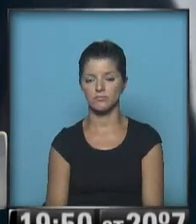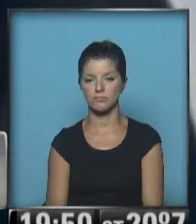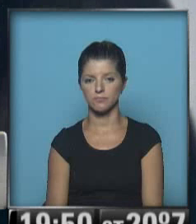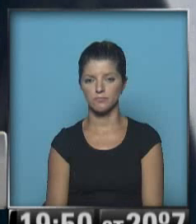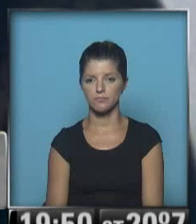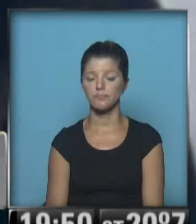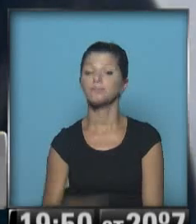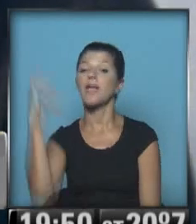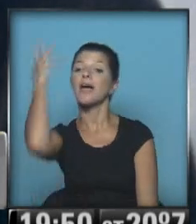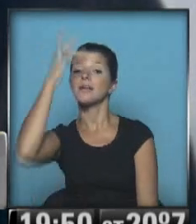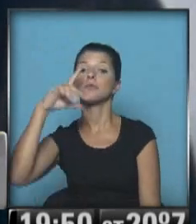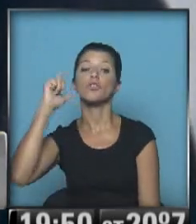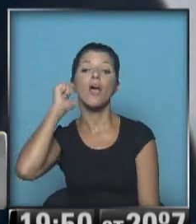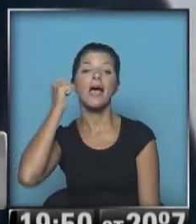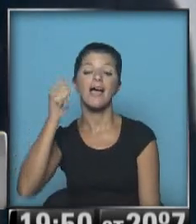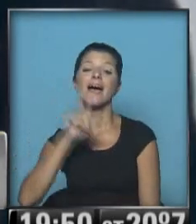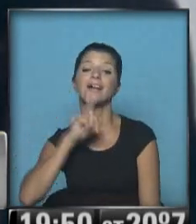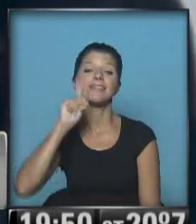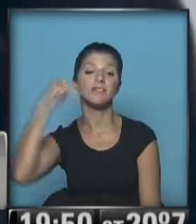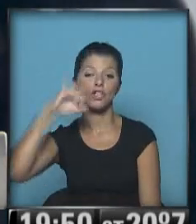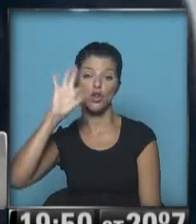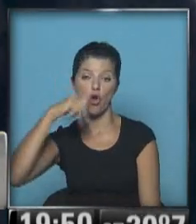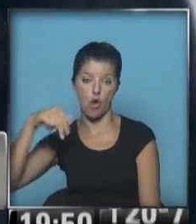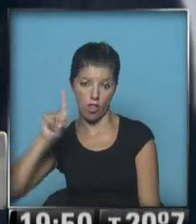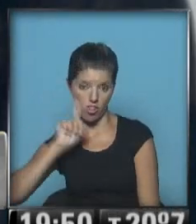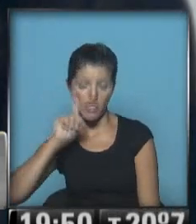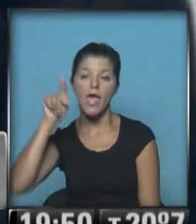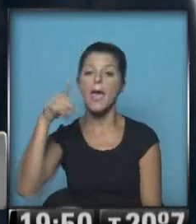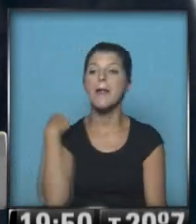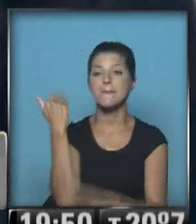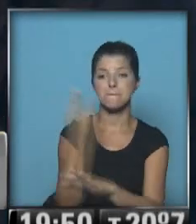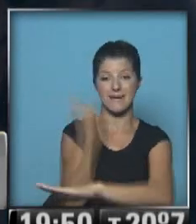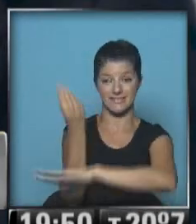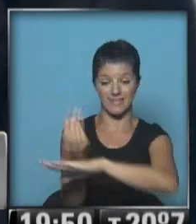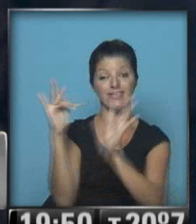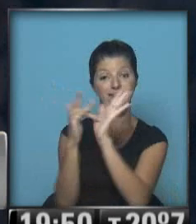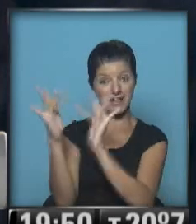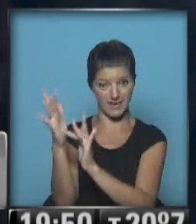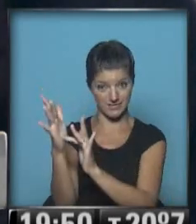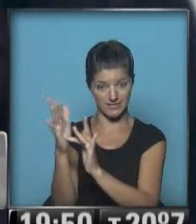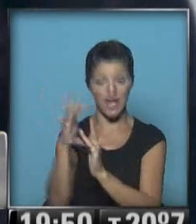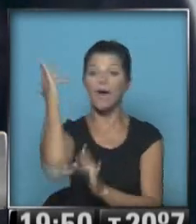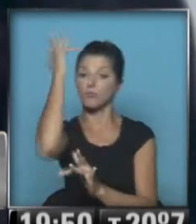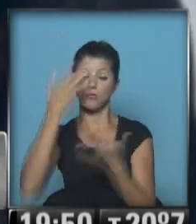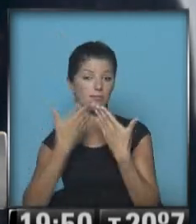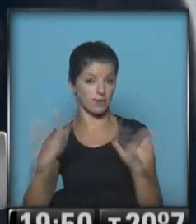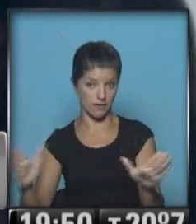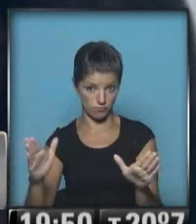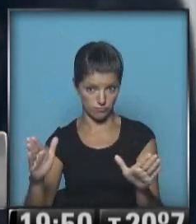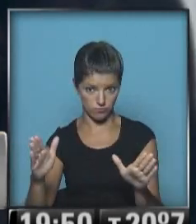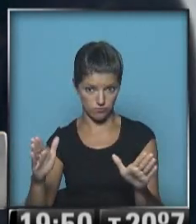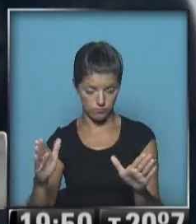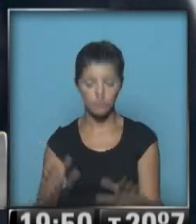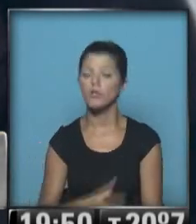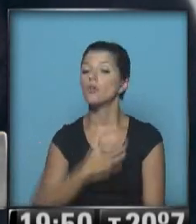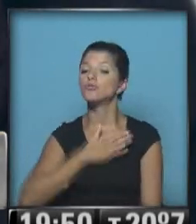reverendo Carlos gaoni presidente de la federación Argentina de Iglesias protestantes Obispo retirado de la iglesia metodista